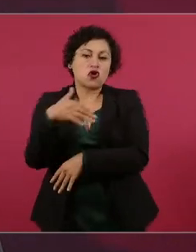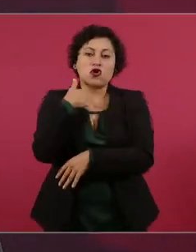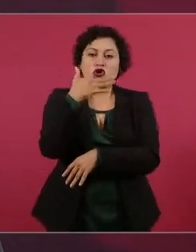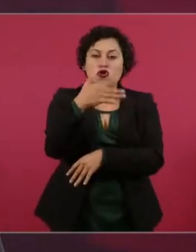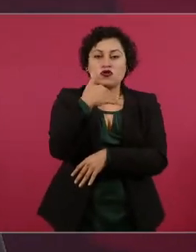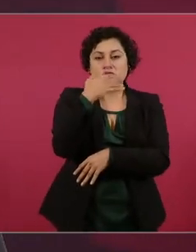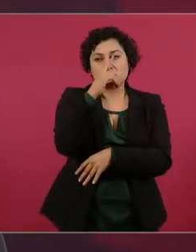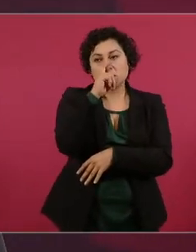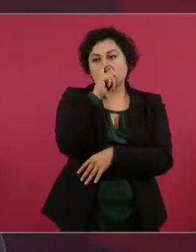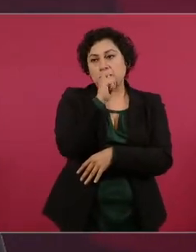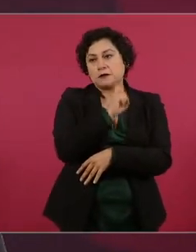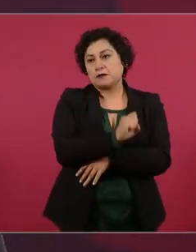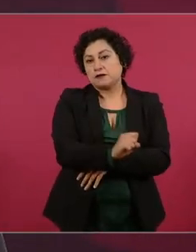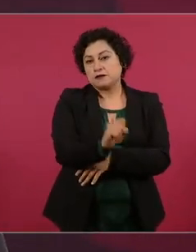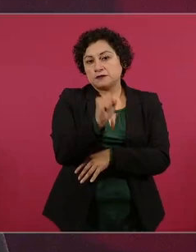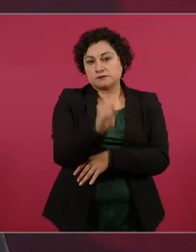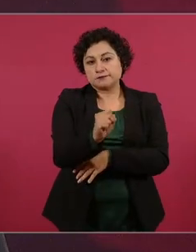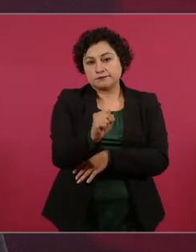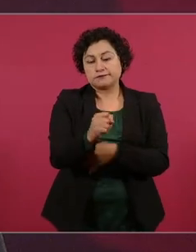Nada dañó más a México